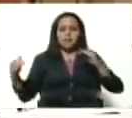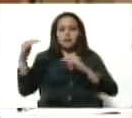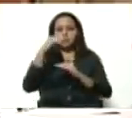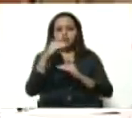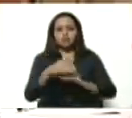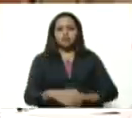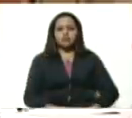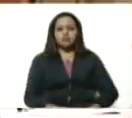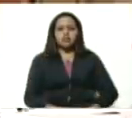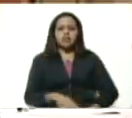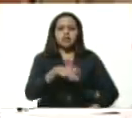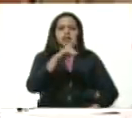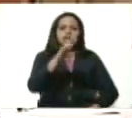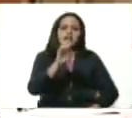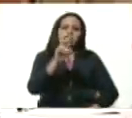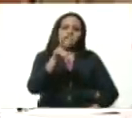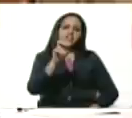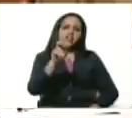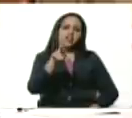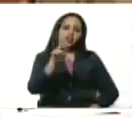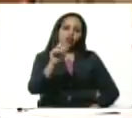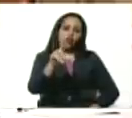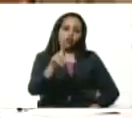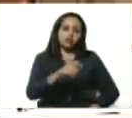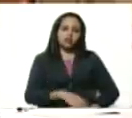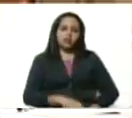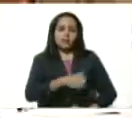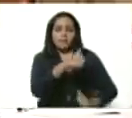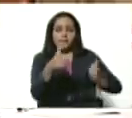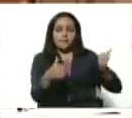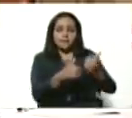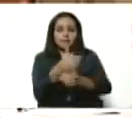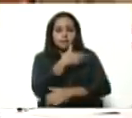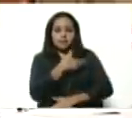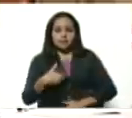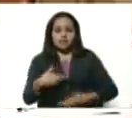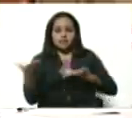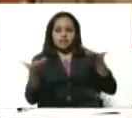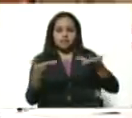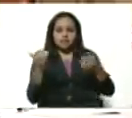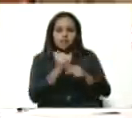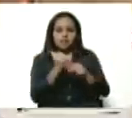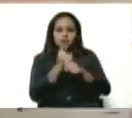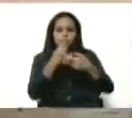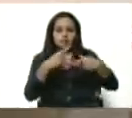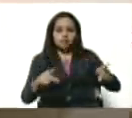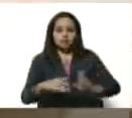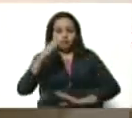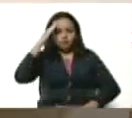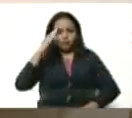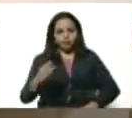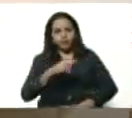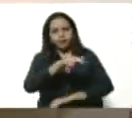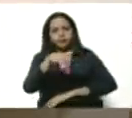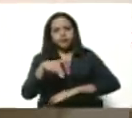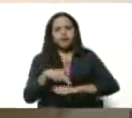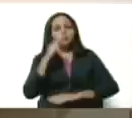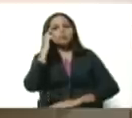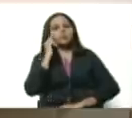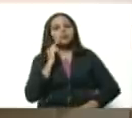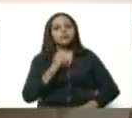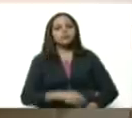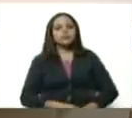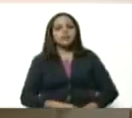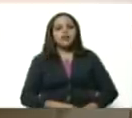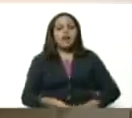reverol vicepresidente de servicios y obras públicas a nuestra fuerza armada nacional bolivariana al